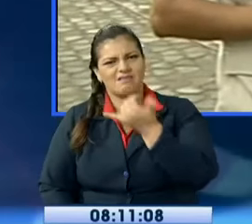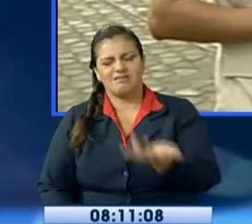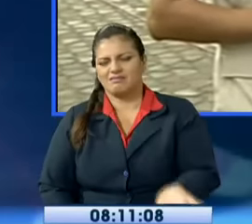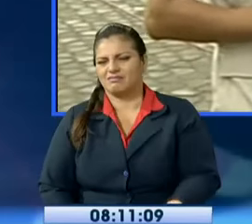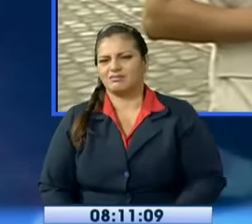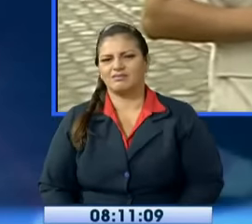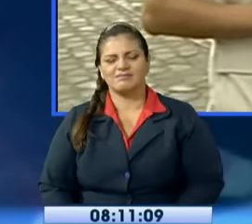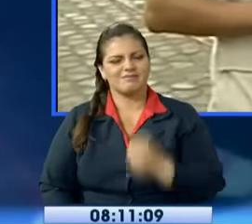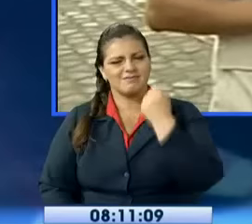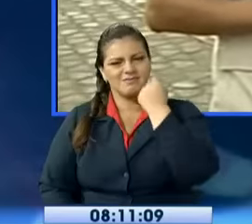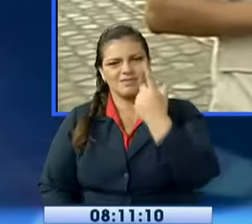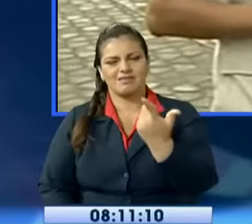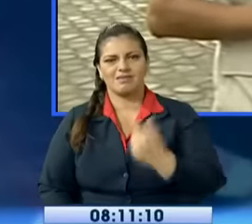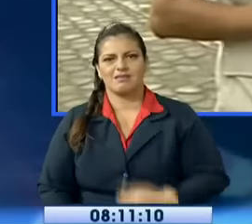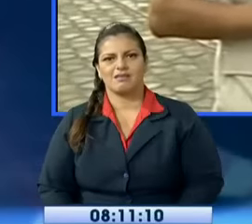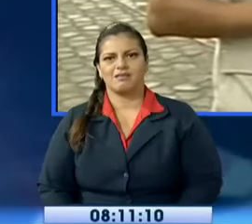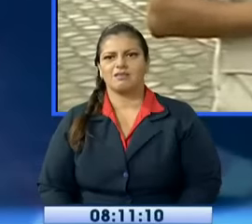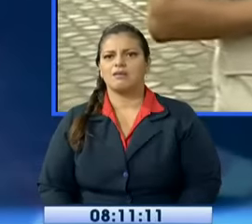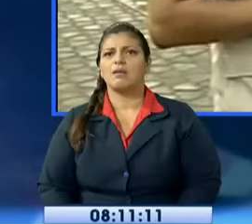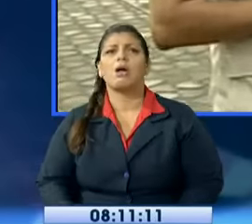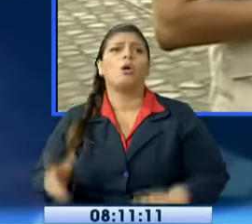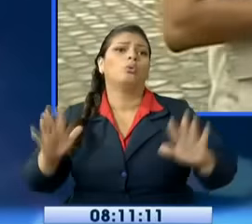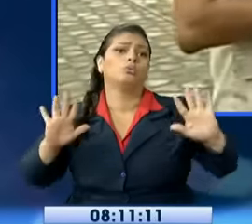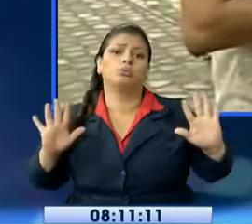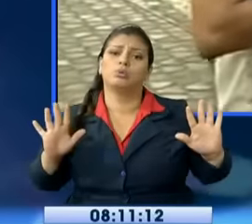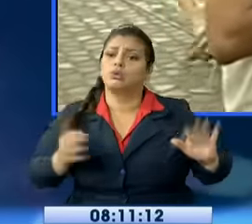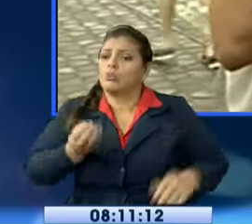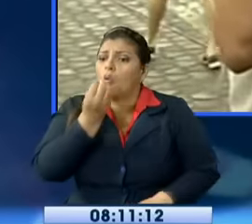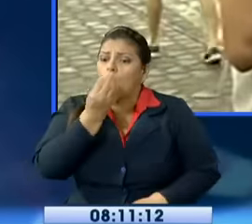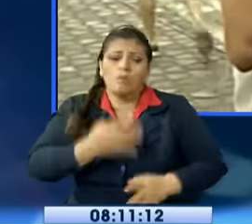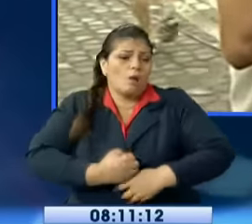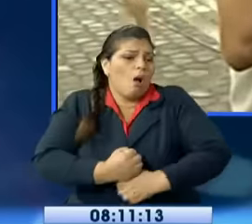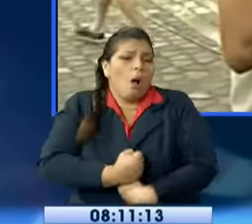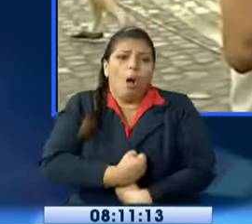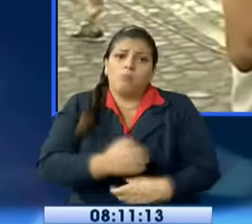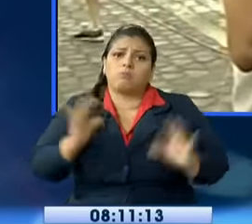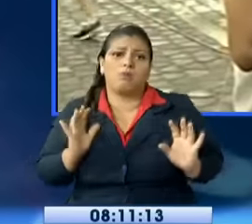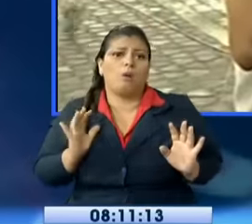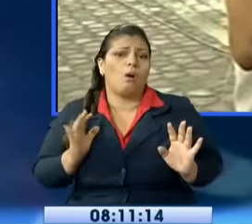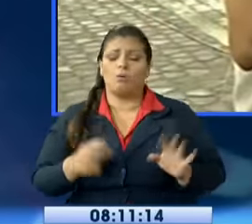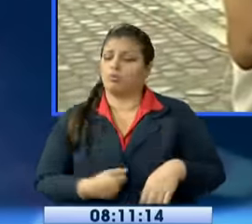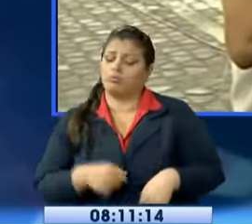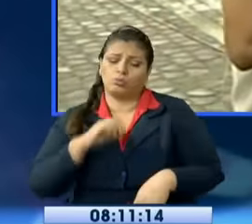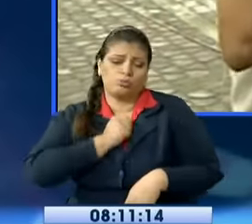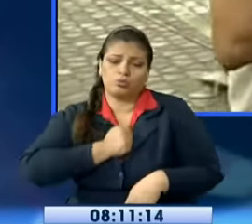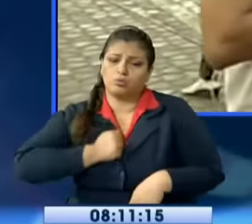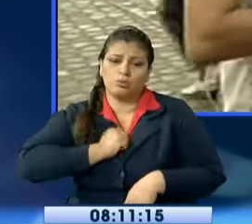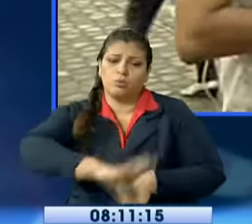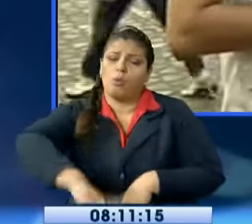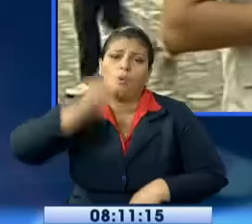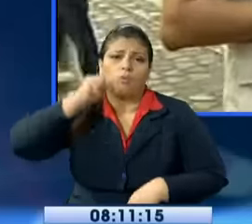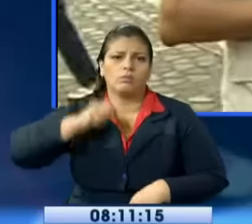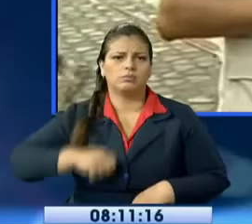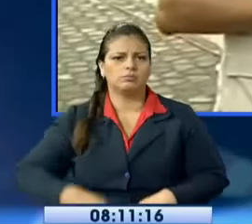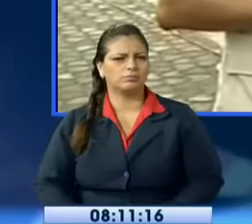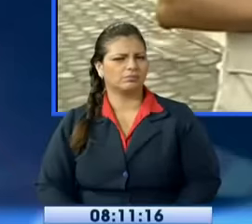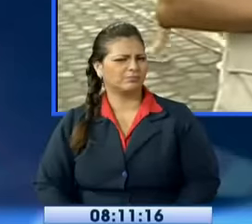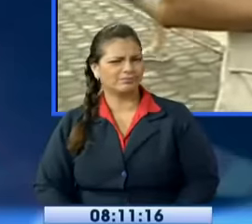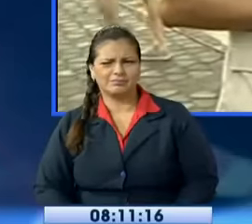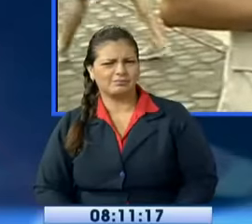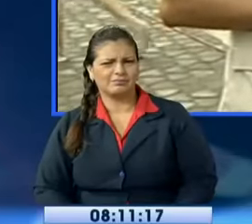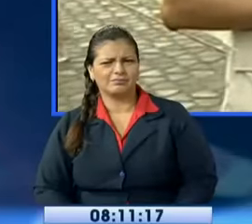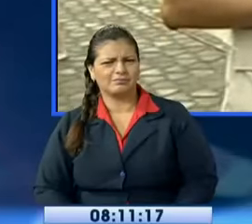estas cosas no hay justificación. Pasen. Que vengan con el cuento, que tenemos hambre, que tenemos esto. Ahí están repartiendo las todos las razones, vayan están a pedir con necesidades raciones. Ahí.